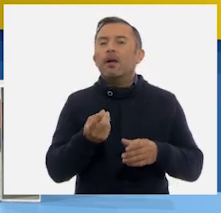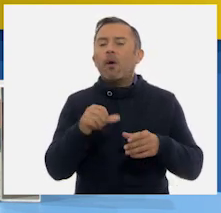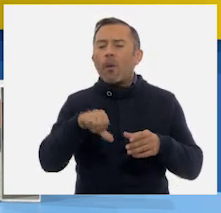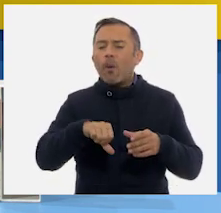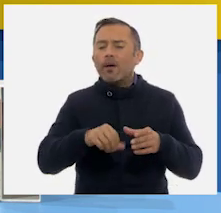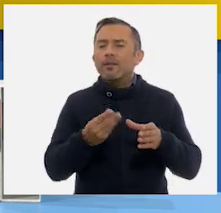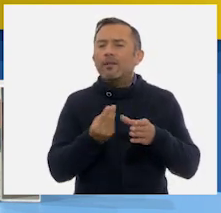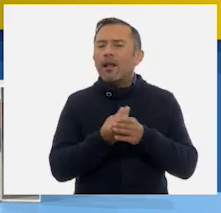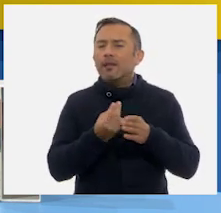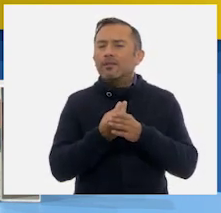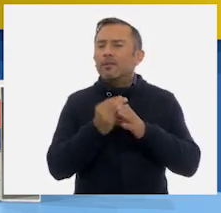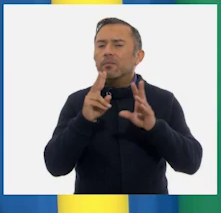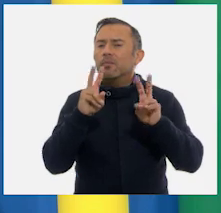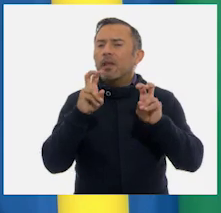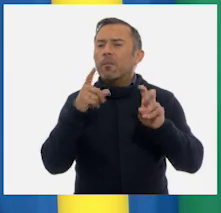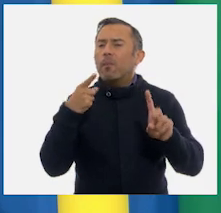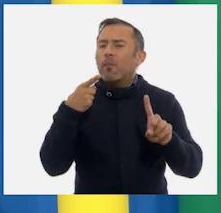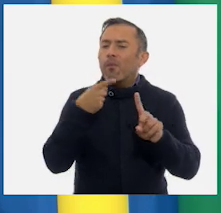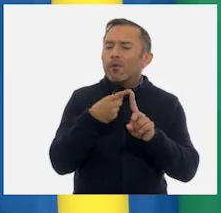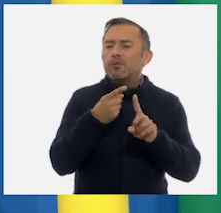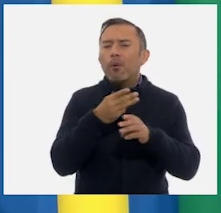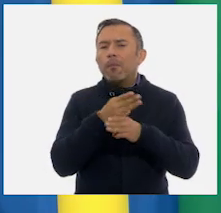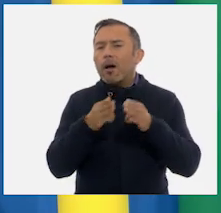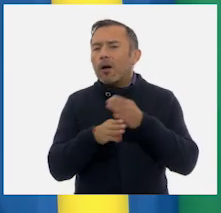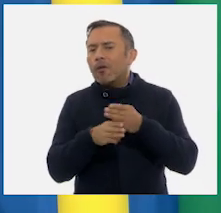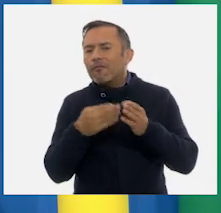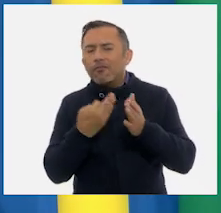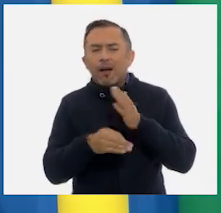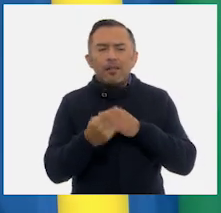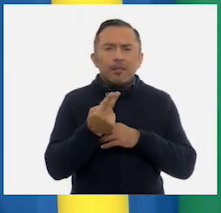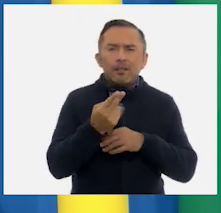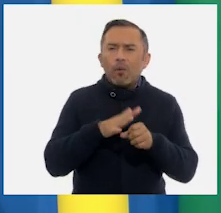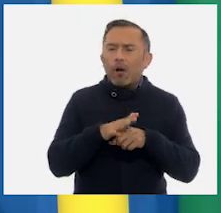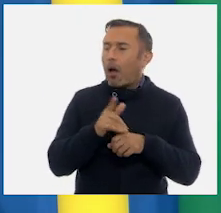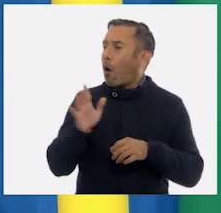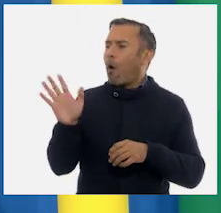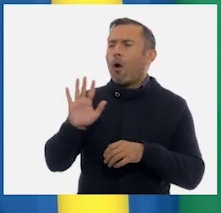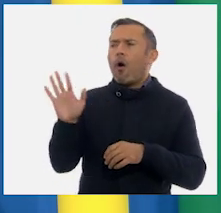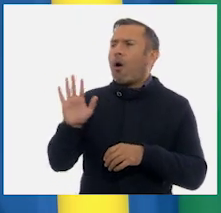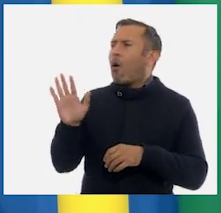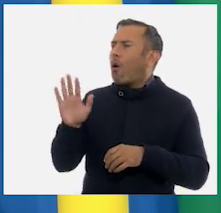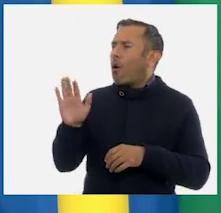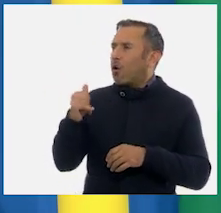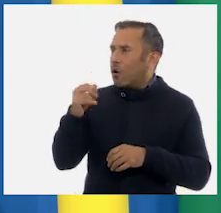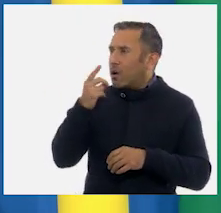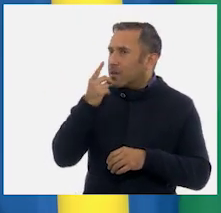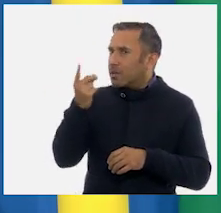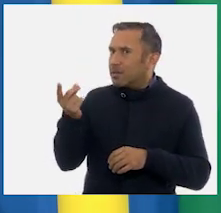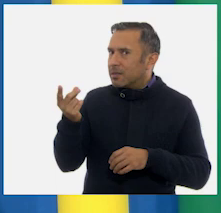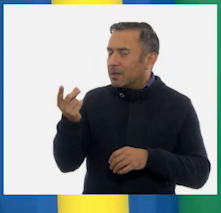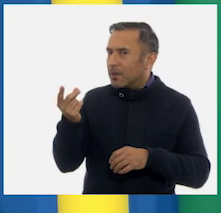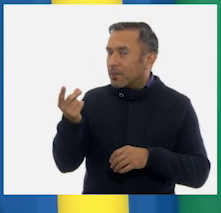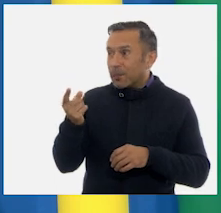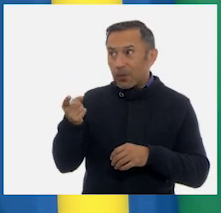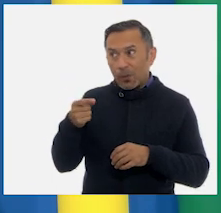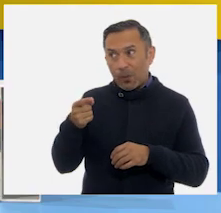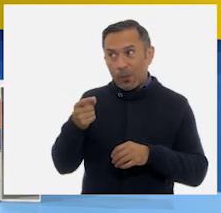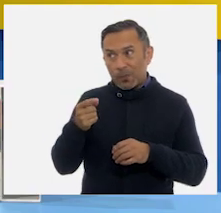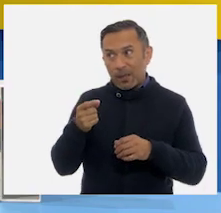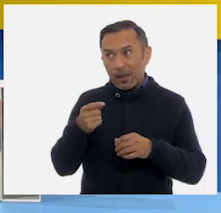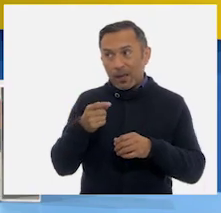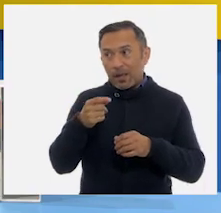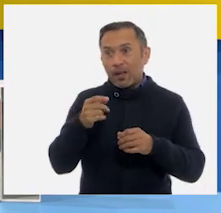vamos a necesitar. No, Gaby, no me refería a eso, sino al segundo relato sobre nuestro Robin Hood mexicano.